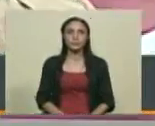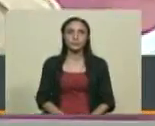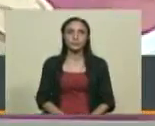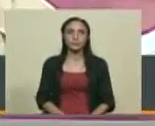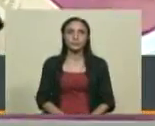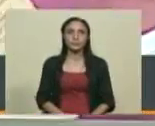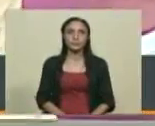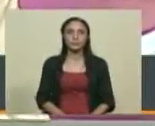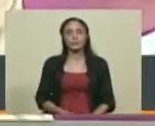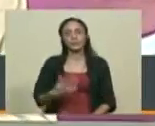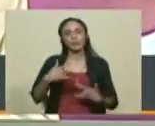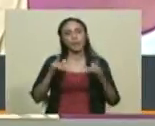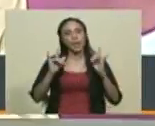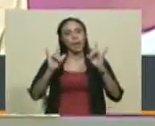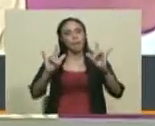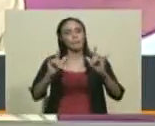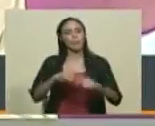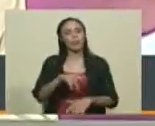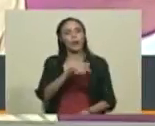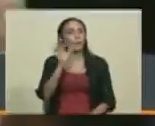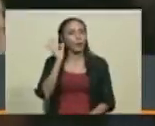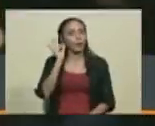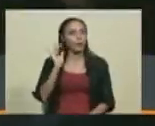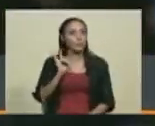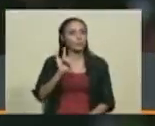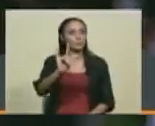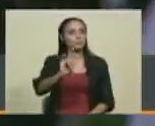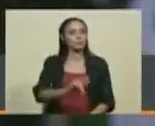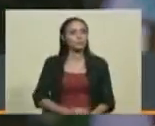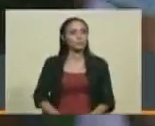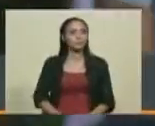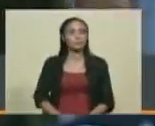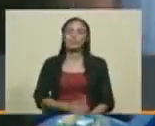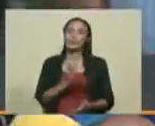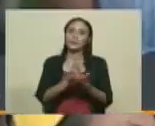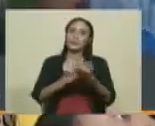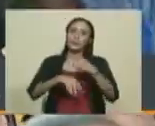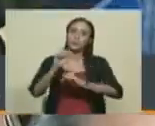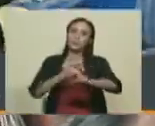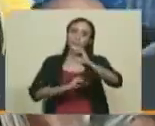Yo las amo también, camaradas, luchadoras.